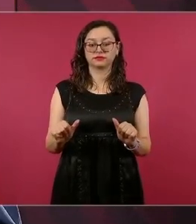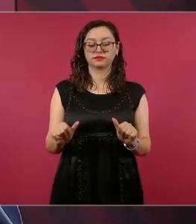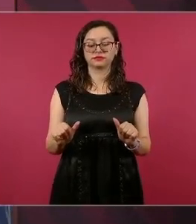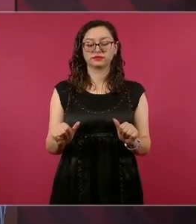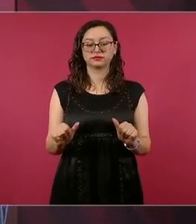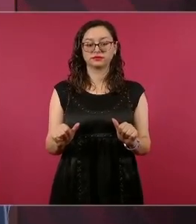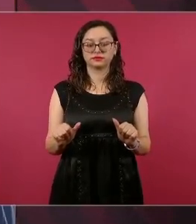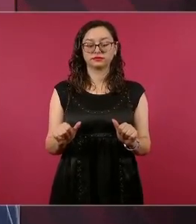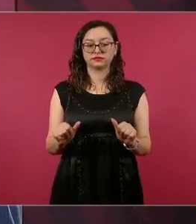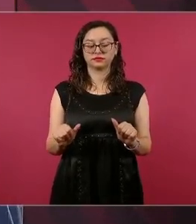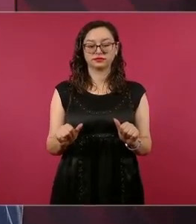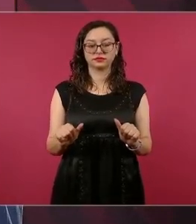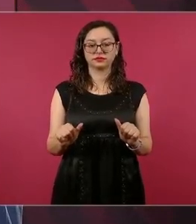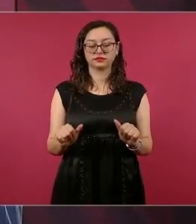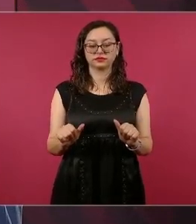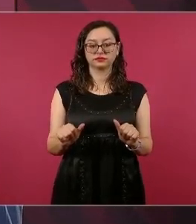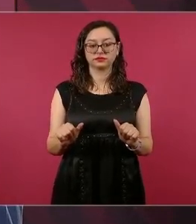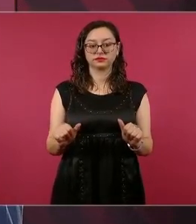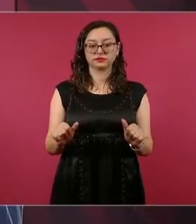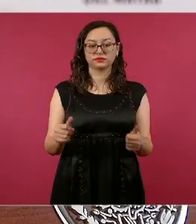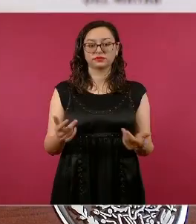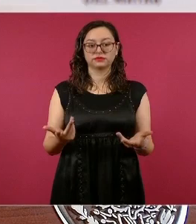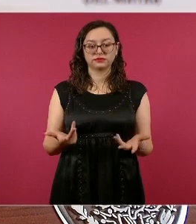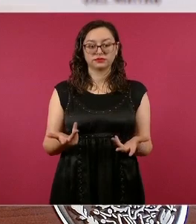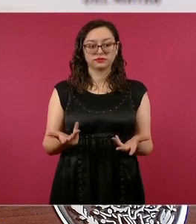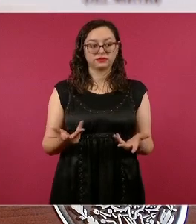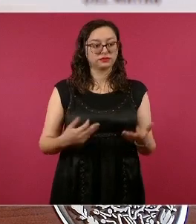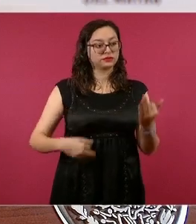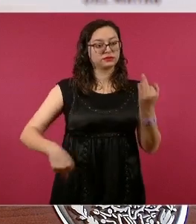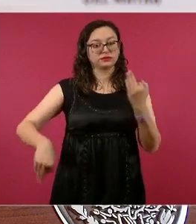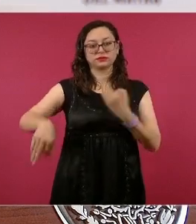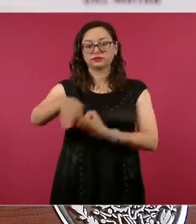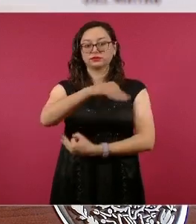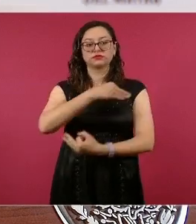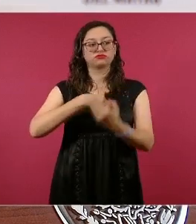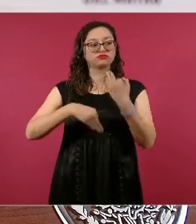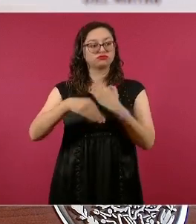seguir respetando a todos,